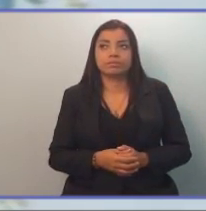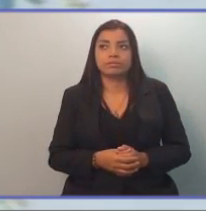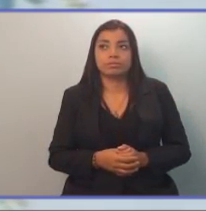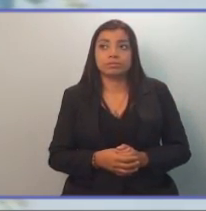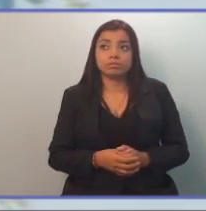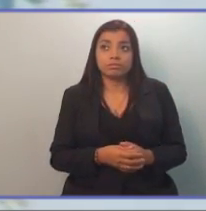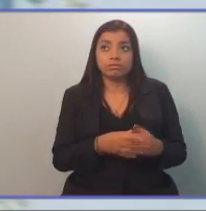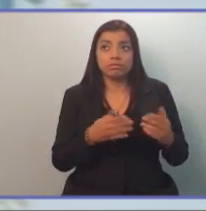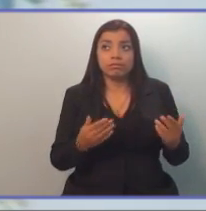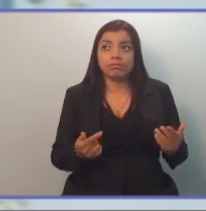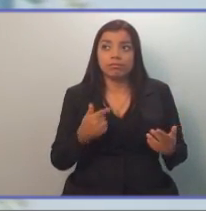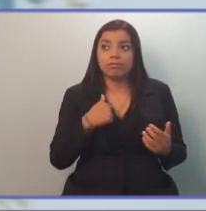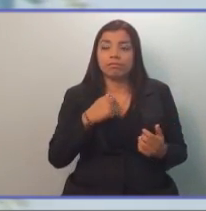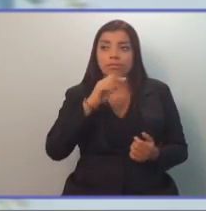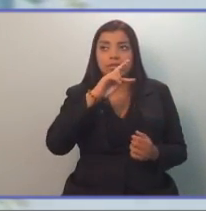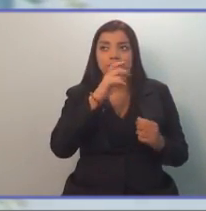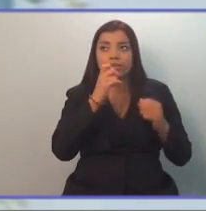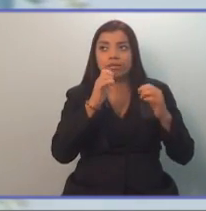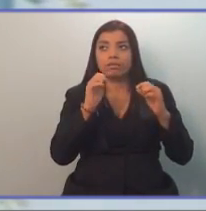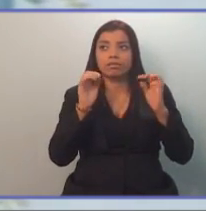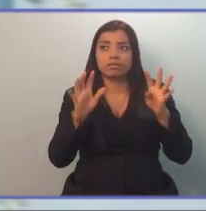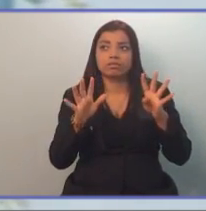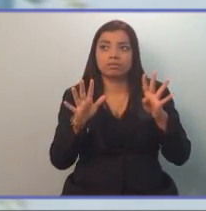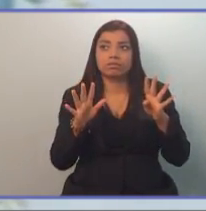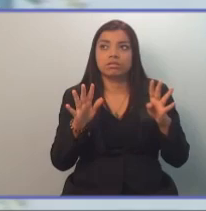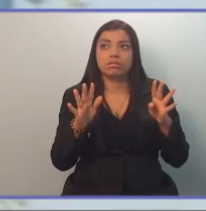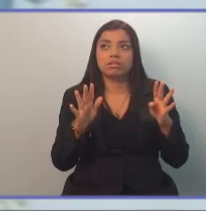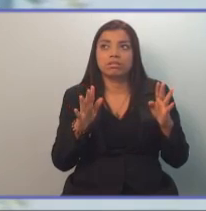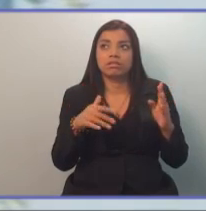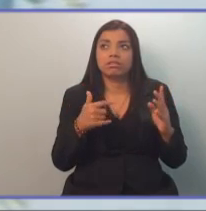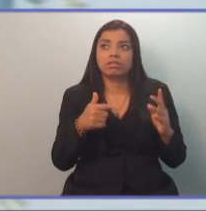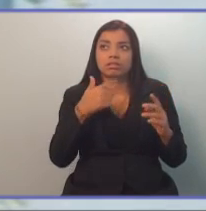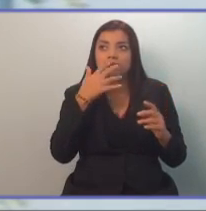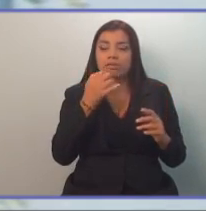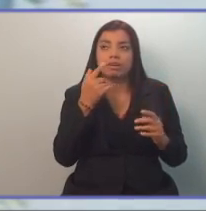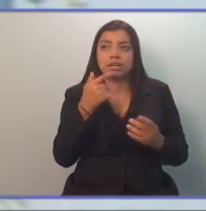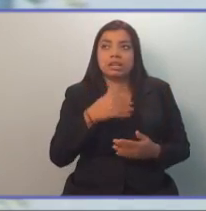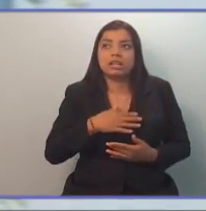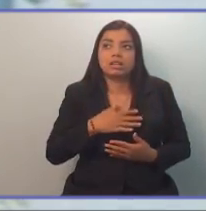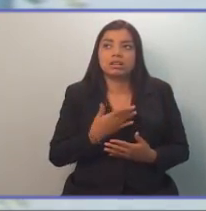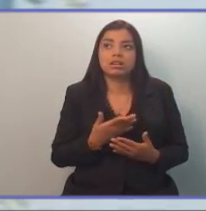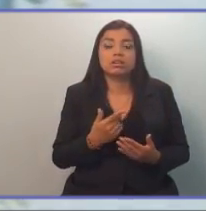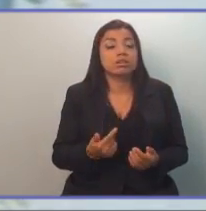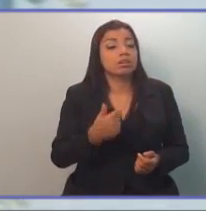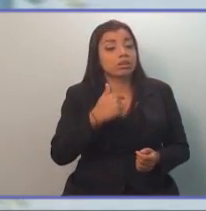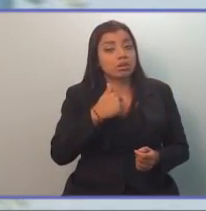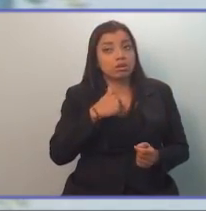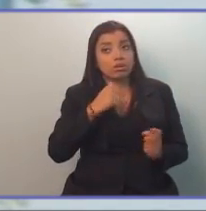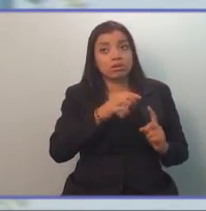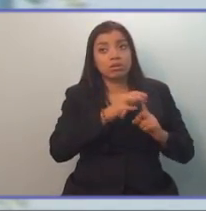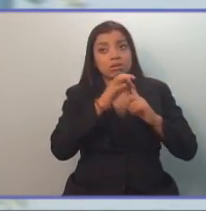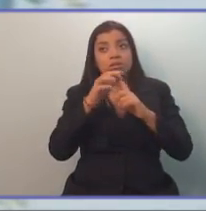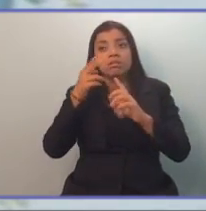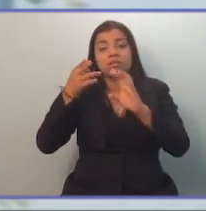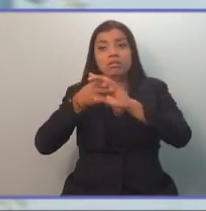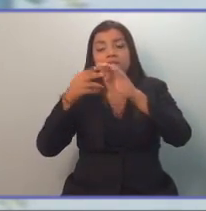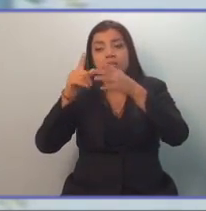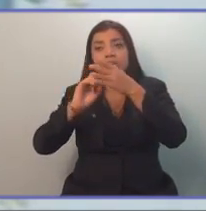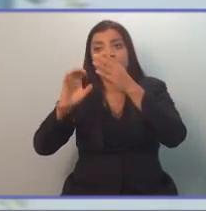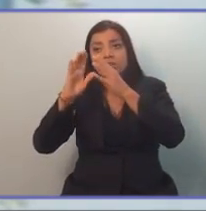Cuando yo ingreso en el 2009, de veras la intención, y debo ser honesta, era que yo fuese nombrada en la Sala